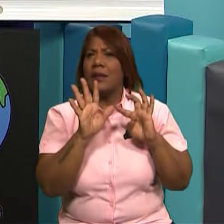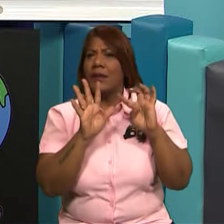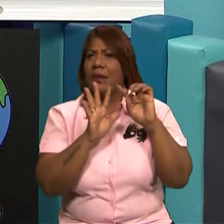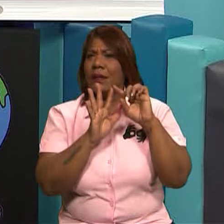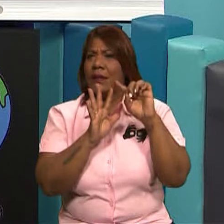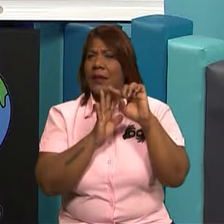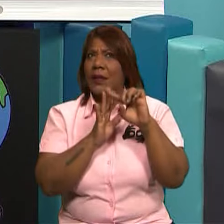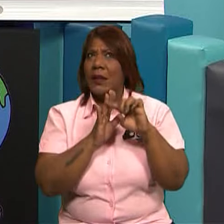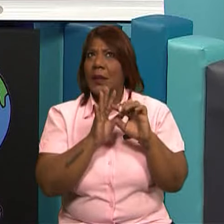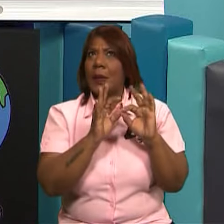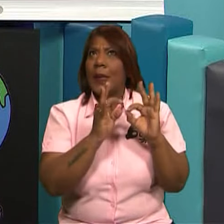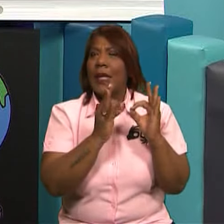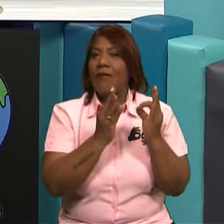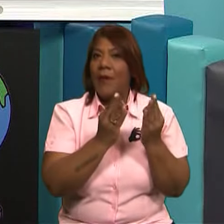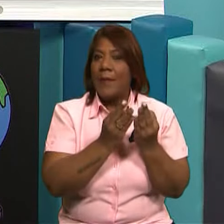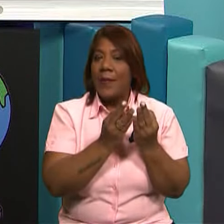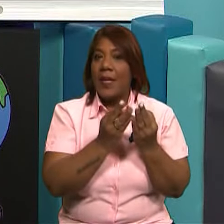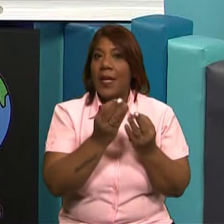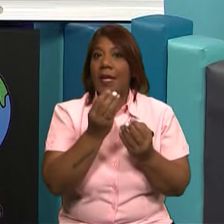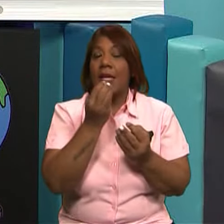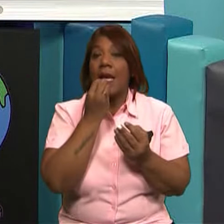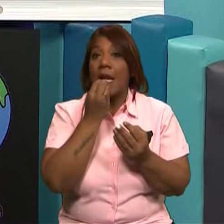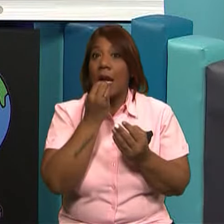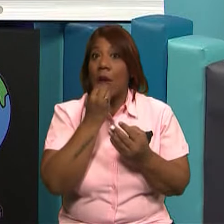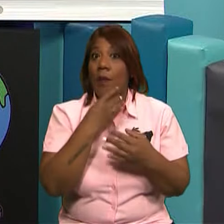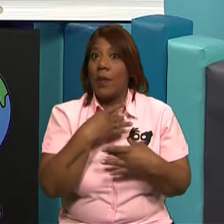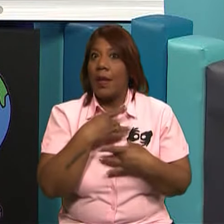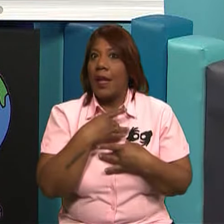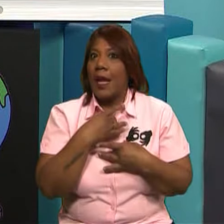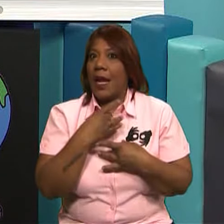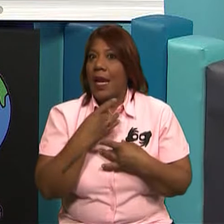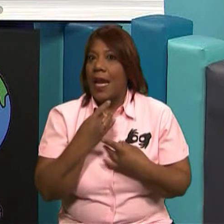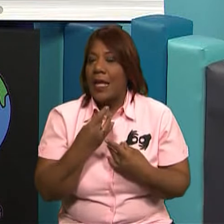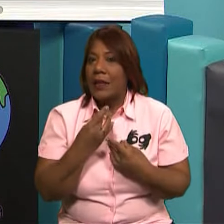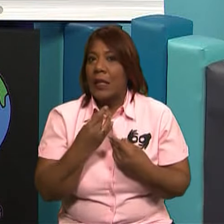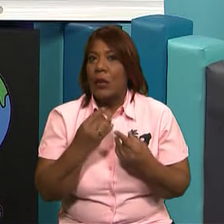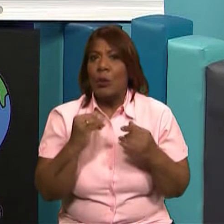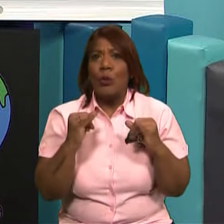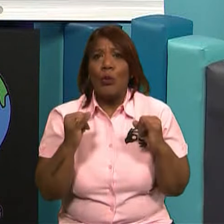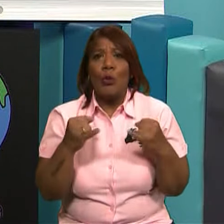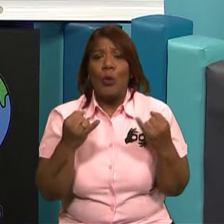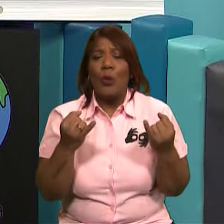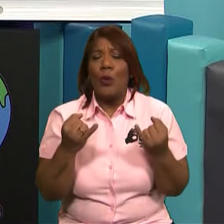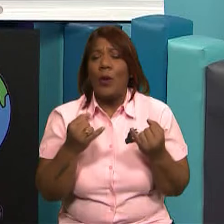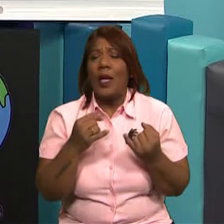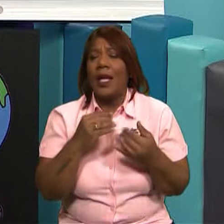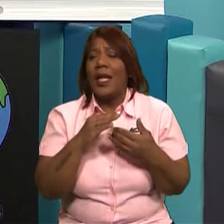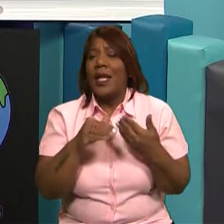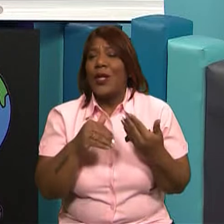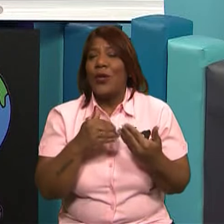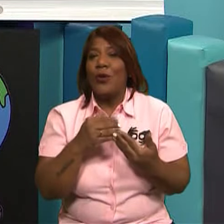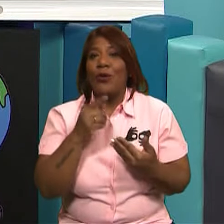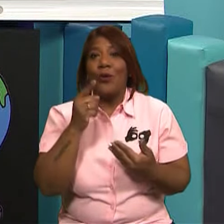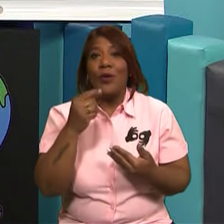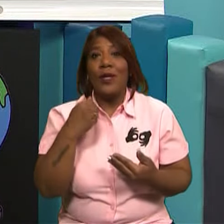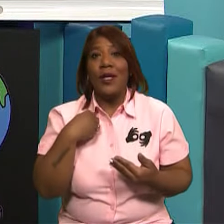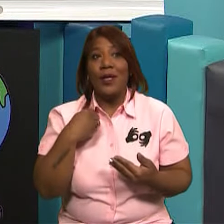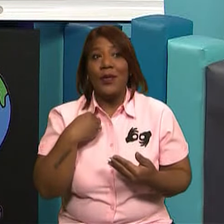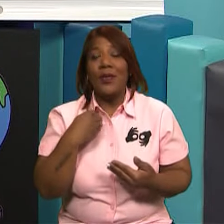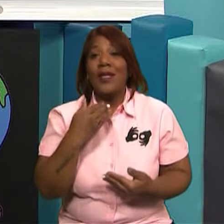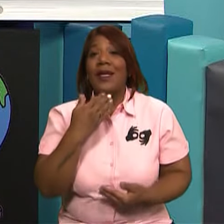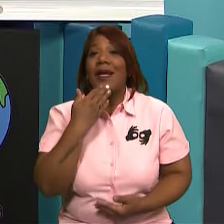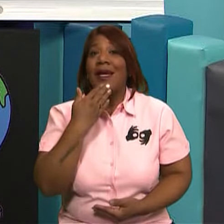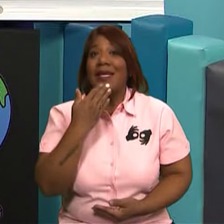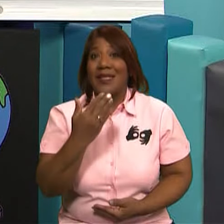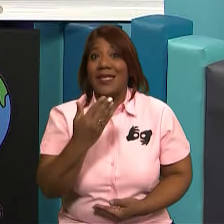prefieras. Cuando lo tengas listo, si deseas, lo compartes con nosotros utilizando la etiqueta Estrellas de Mate. Veamos ahora